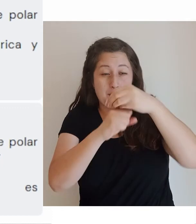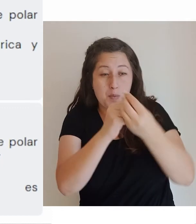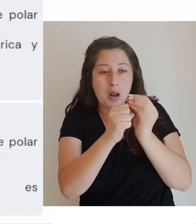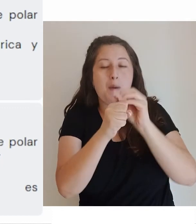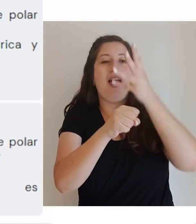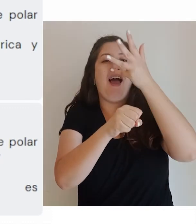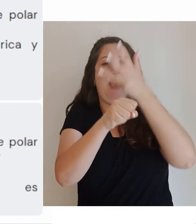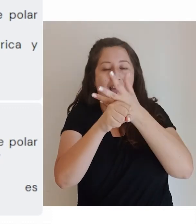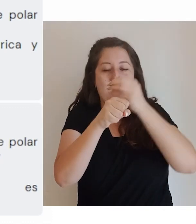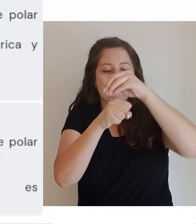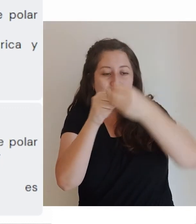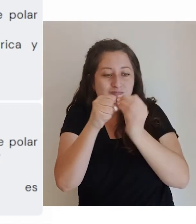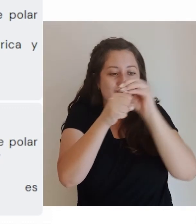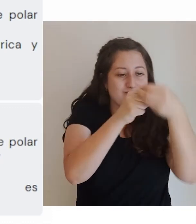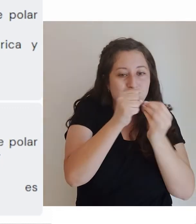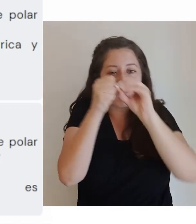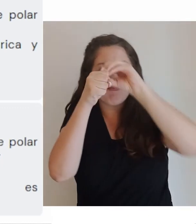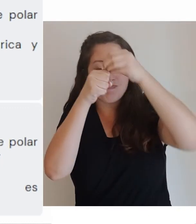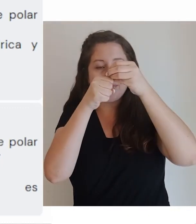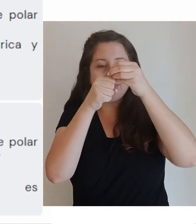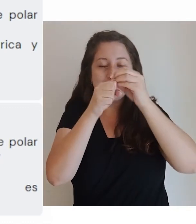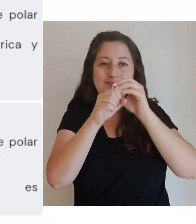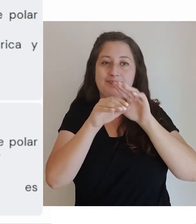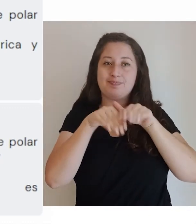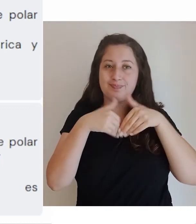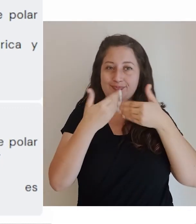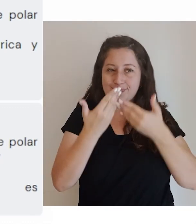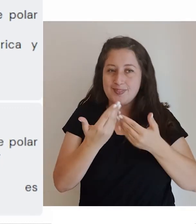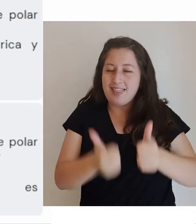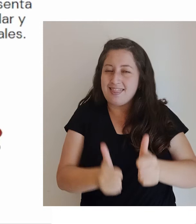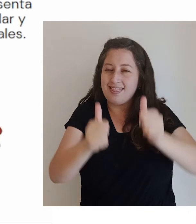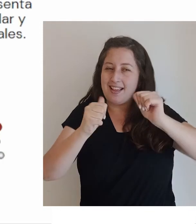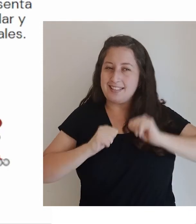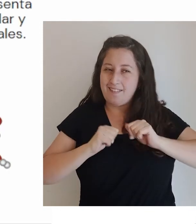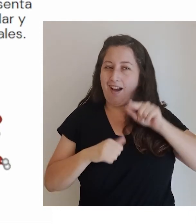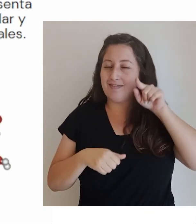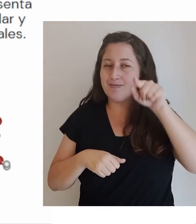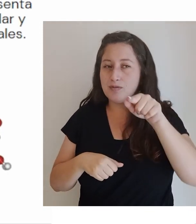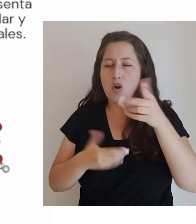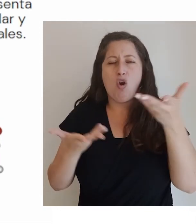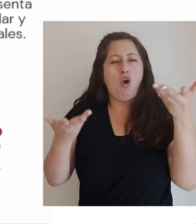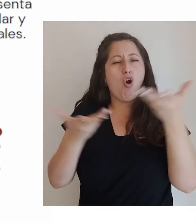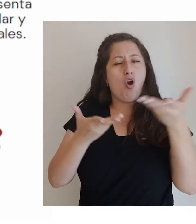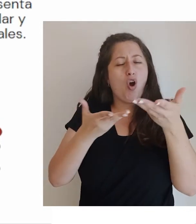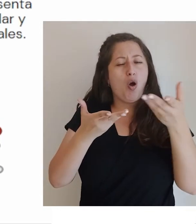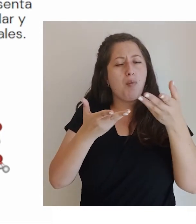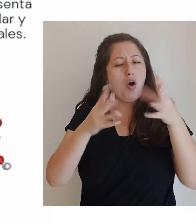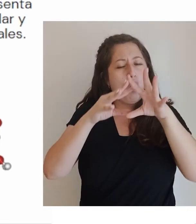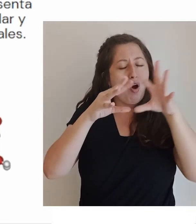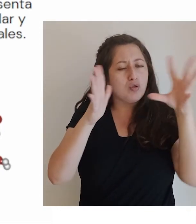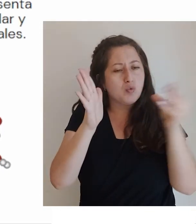átomos. Te proponemos el desafío de determinar cómo al sumar todos los